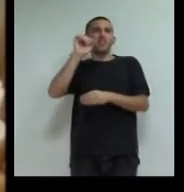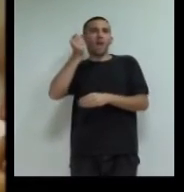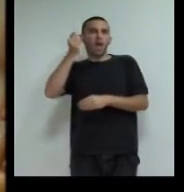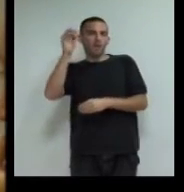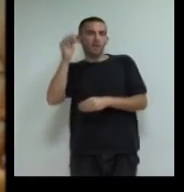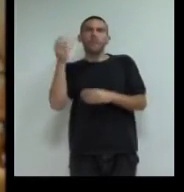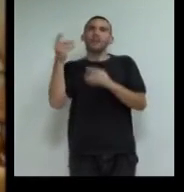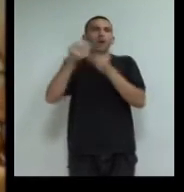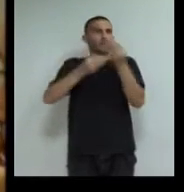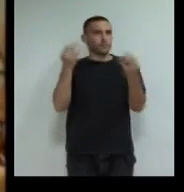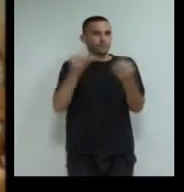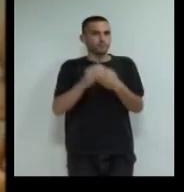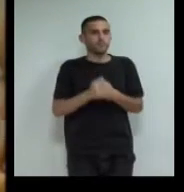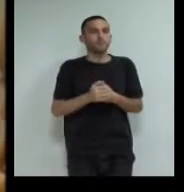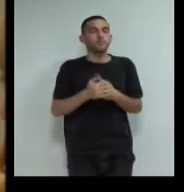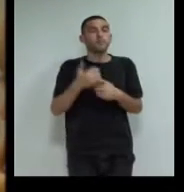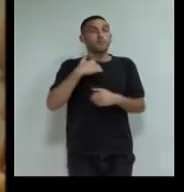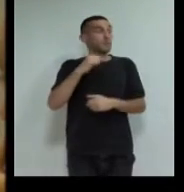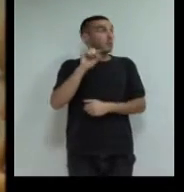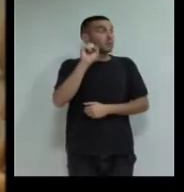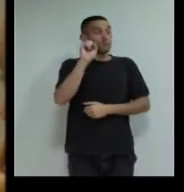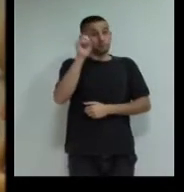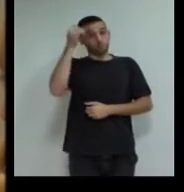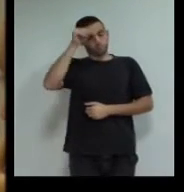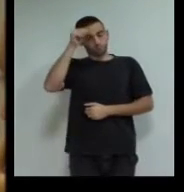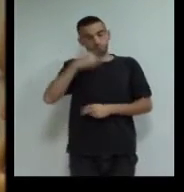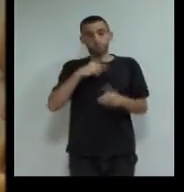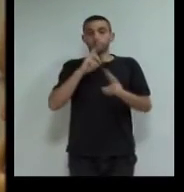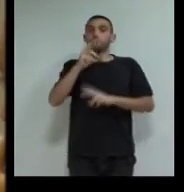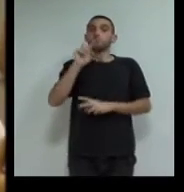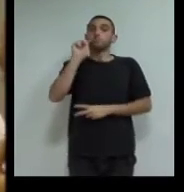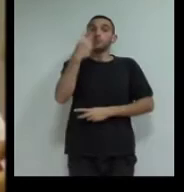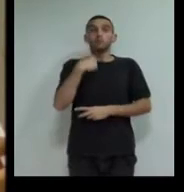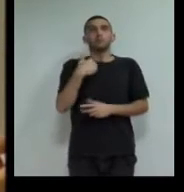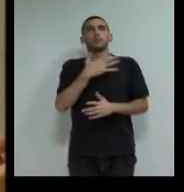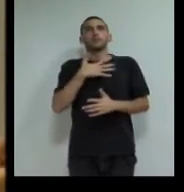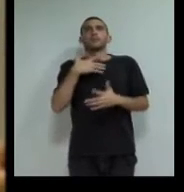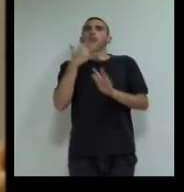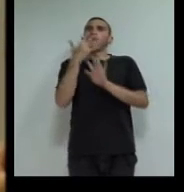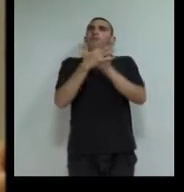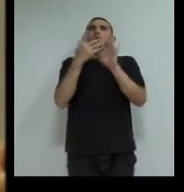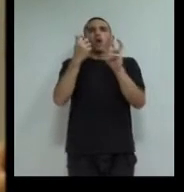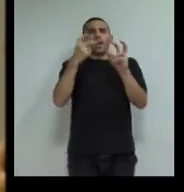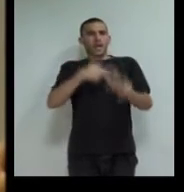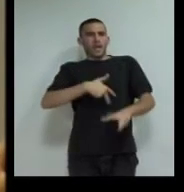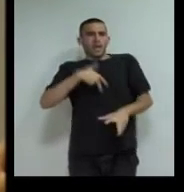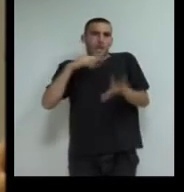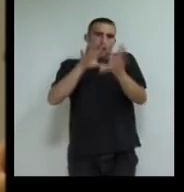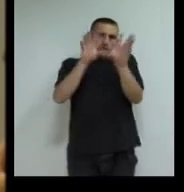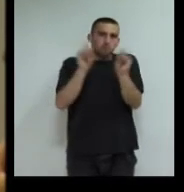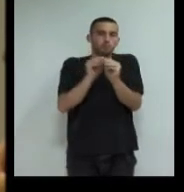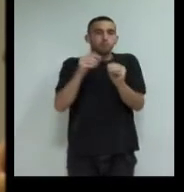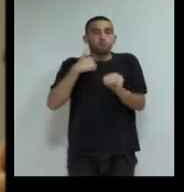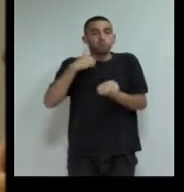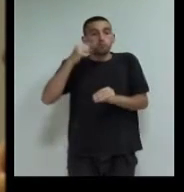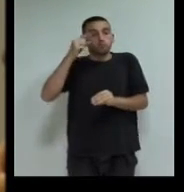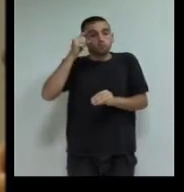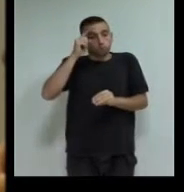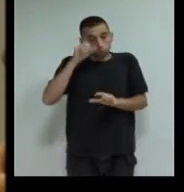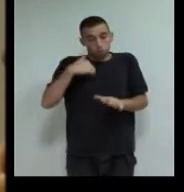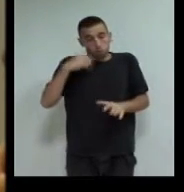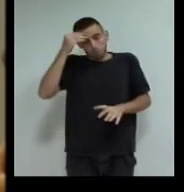mí me gustaría entrar primero en un planteamiento general, ¿no?, para que, no sé si es procedente, pero creo que es